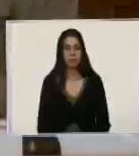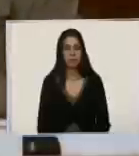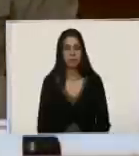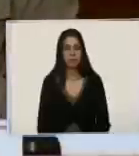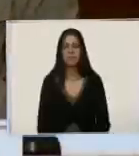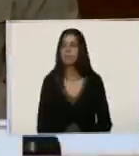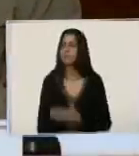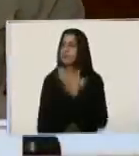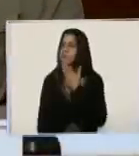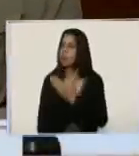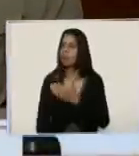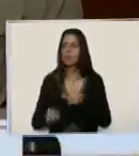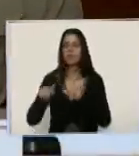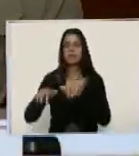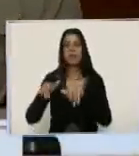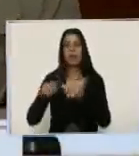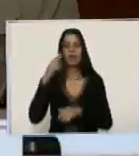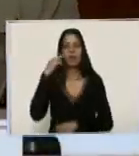Gracias, compañero secretario.